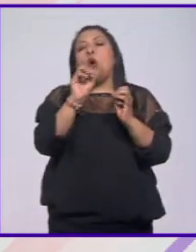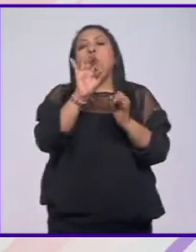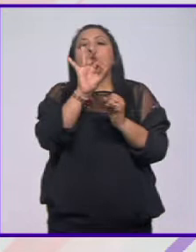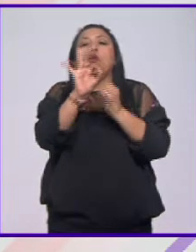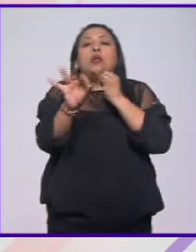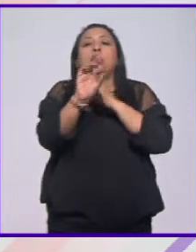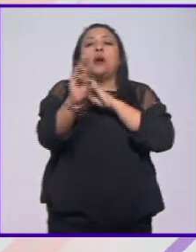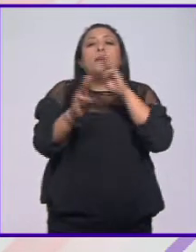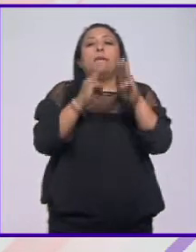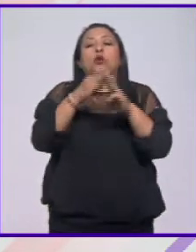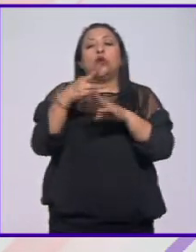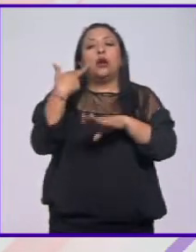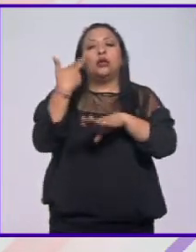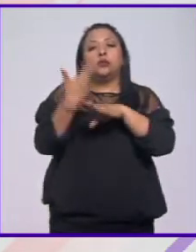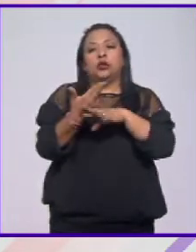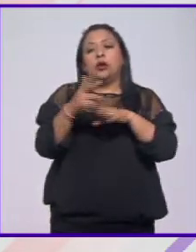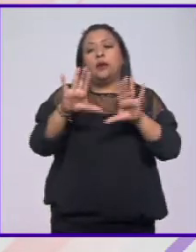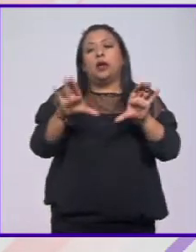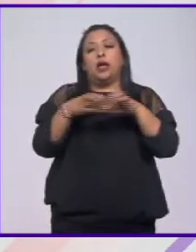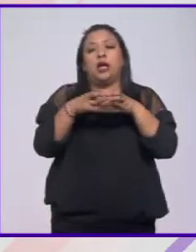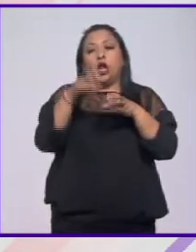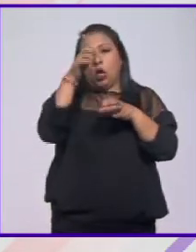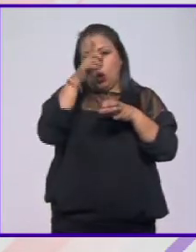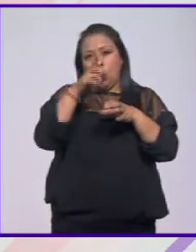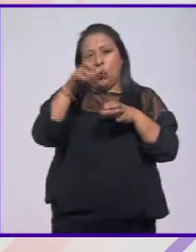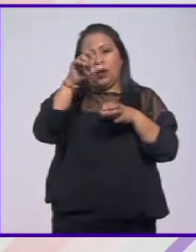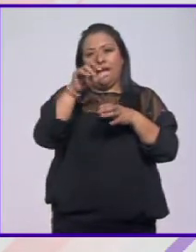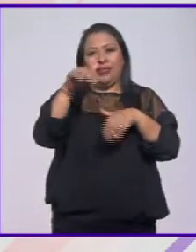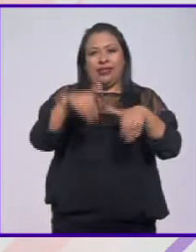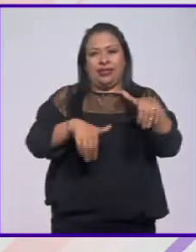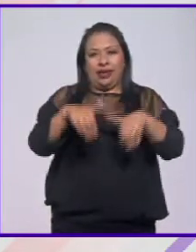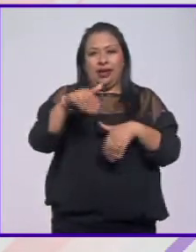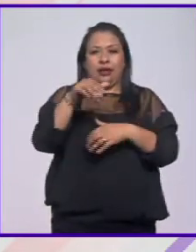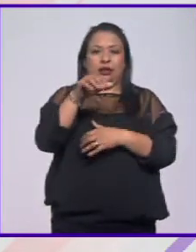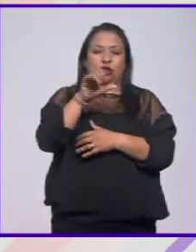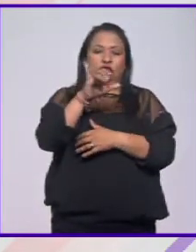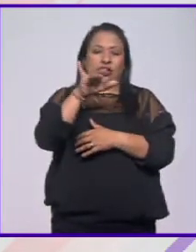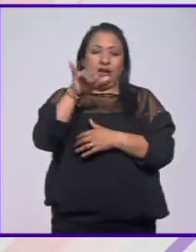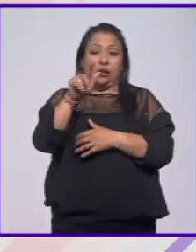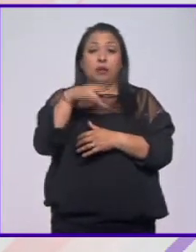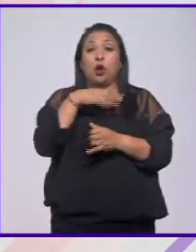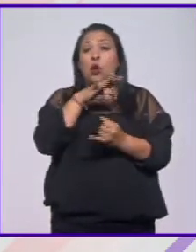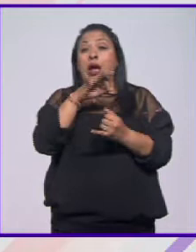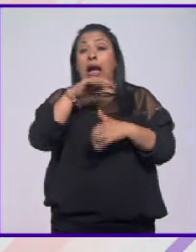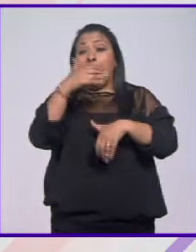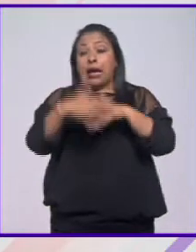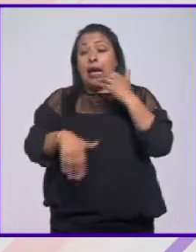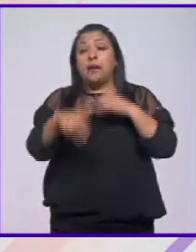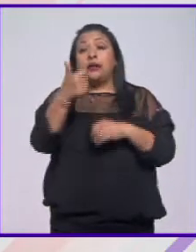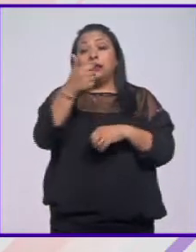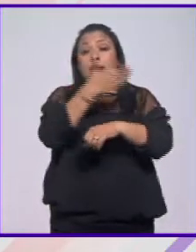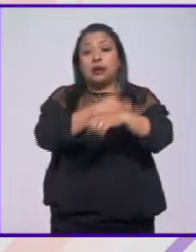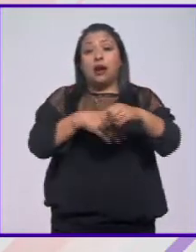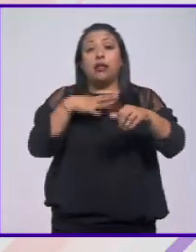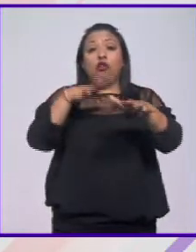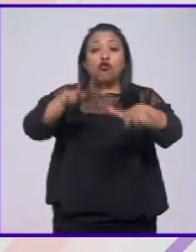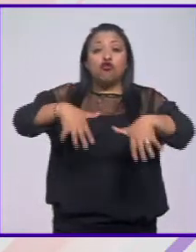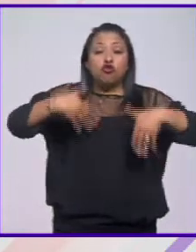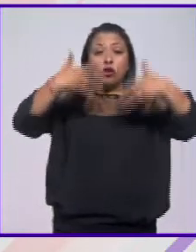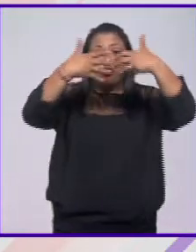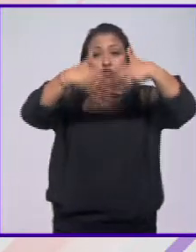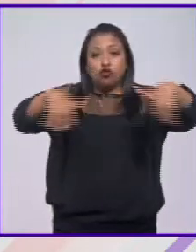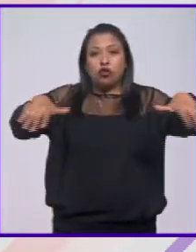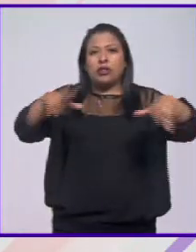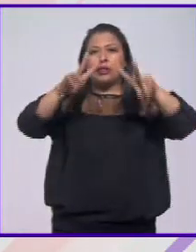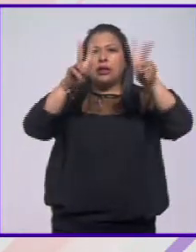cargo de la compañía Luna Teatro de Sinacantepec. La jornada teatral cerrará a las 6 de la tarde con la presentación del montaje Sin